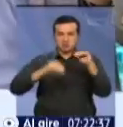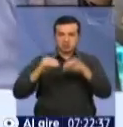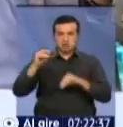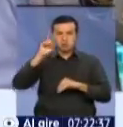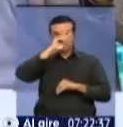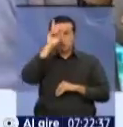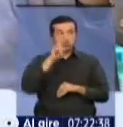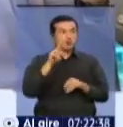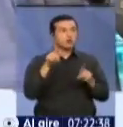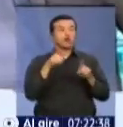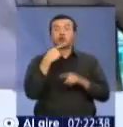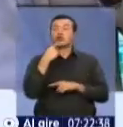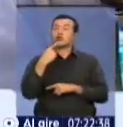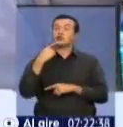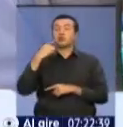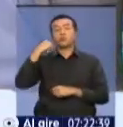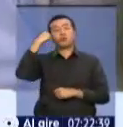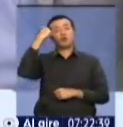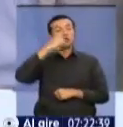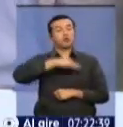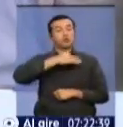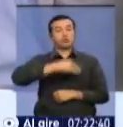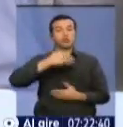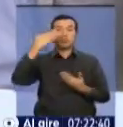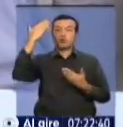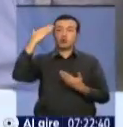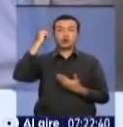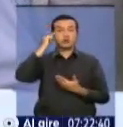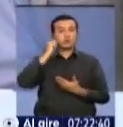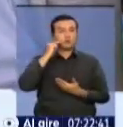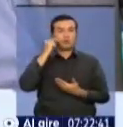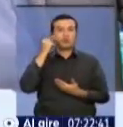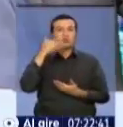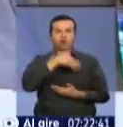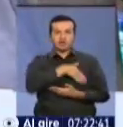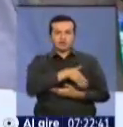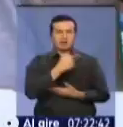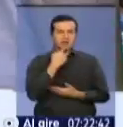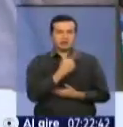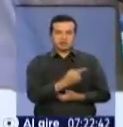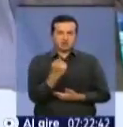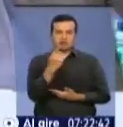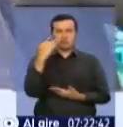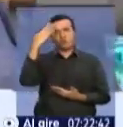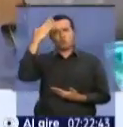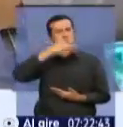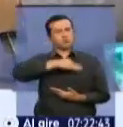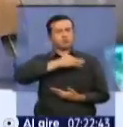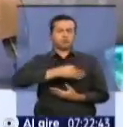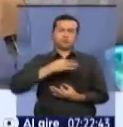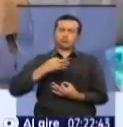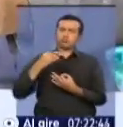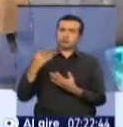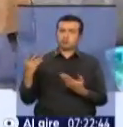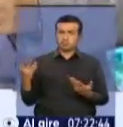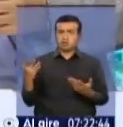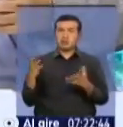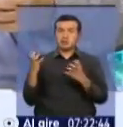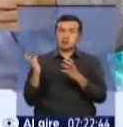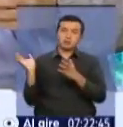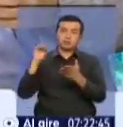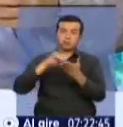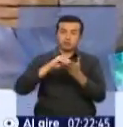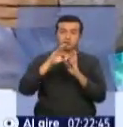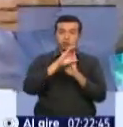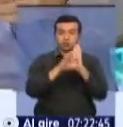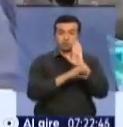Venezuela con ese nombre, el poder moral del que habló Simón Bolívar, los bolivarianos, y ese poder moral lo quisieron replicar en la